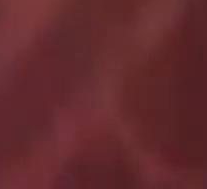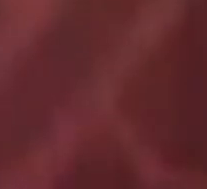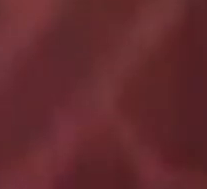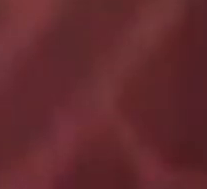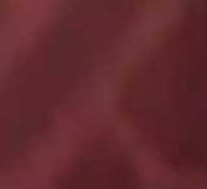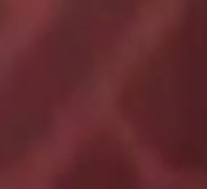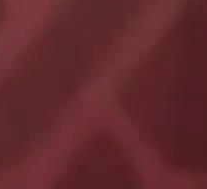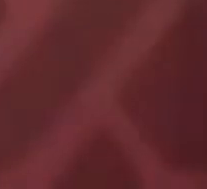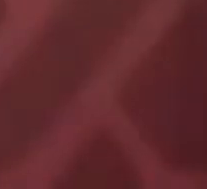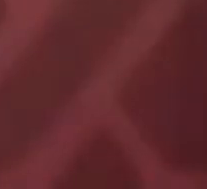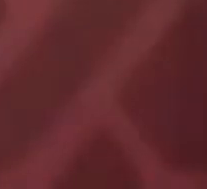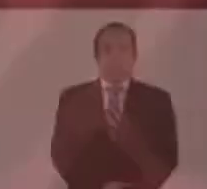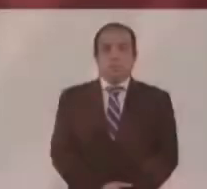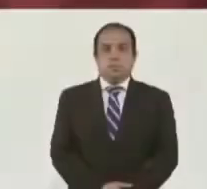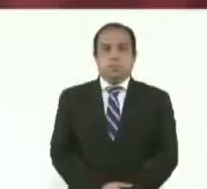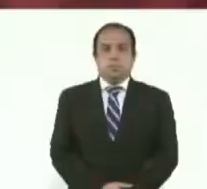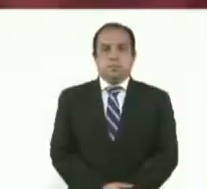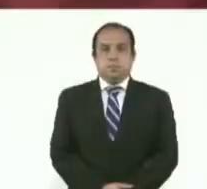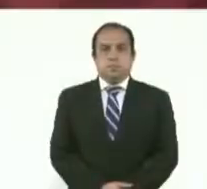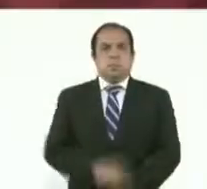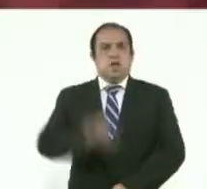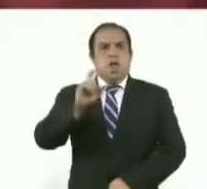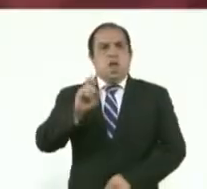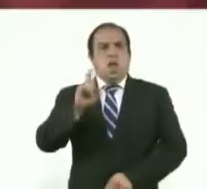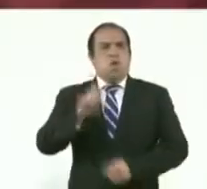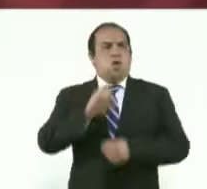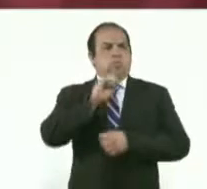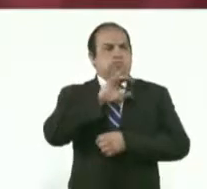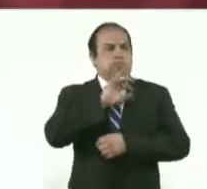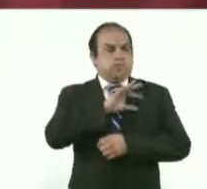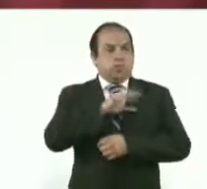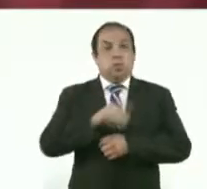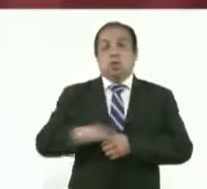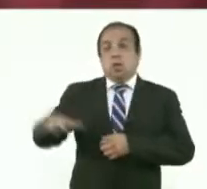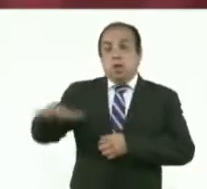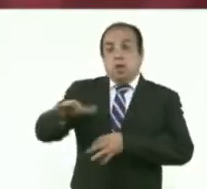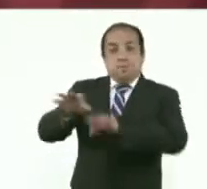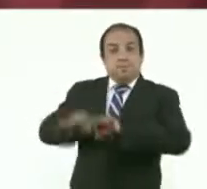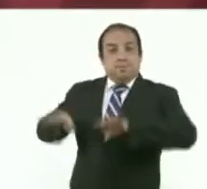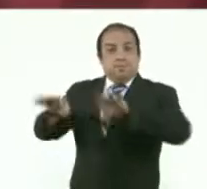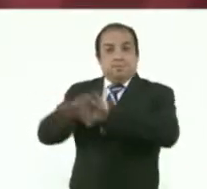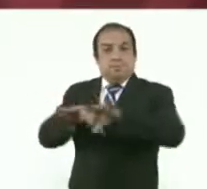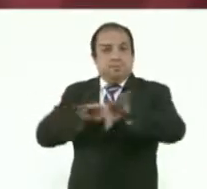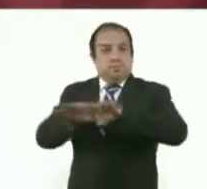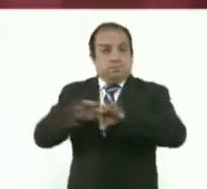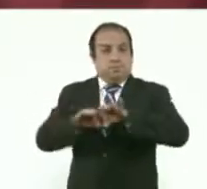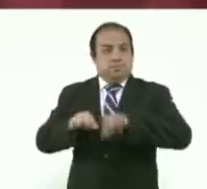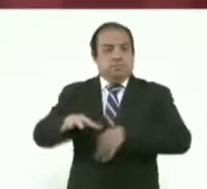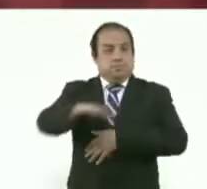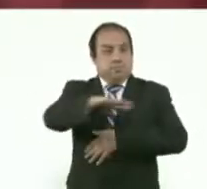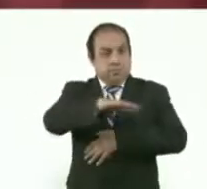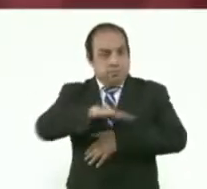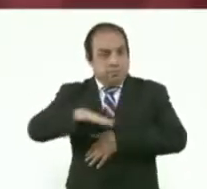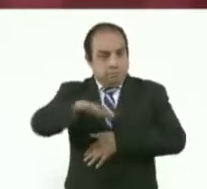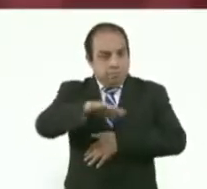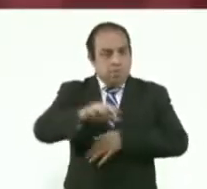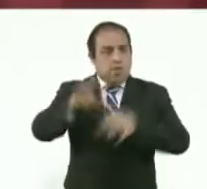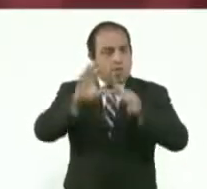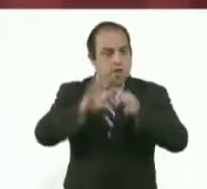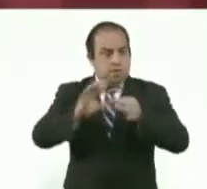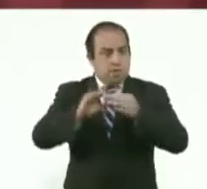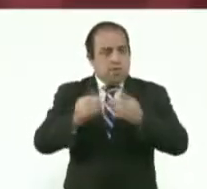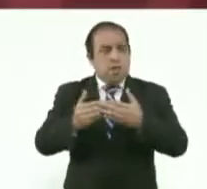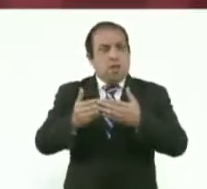en drenaje. Y una parte muy importante de las obras metropolitanas que explicamos